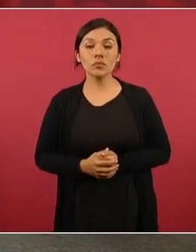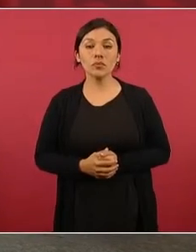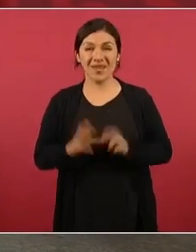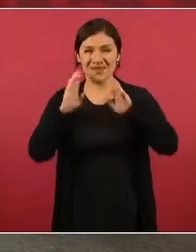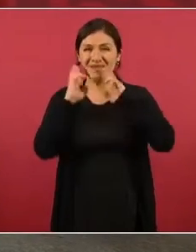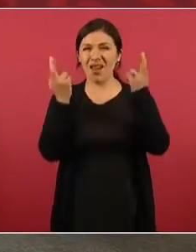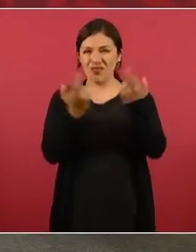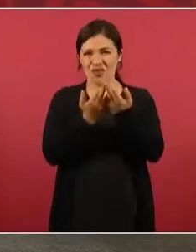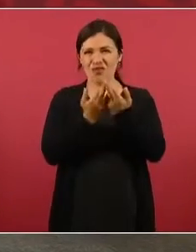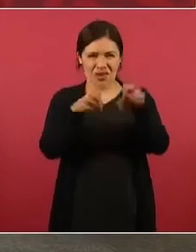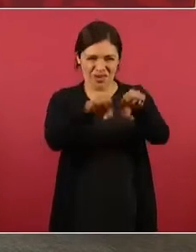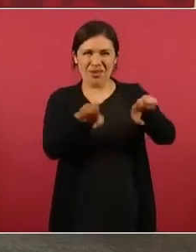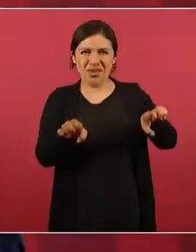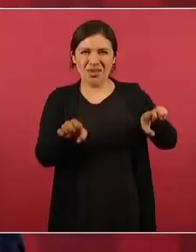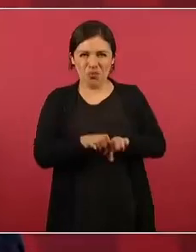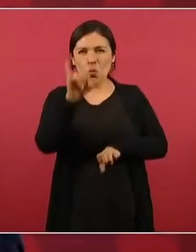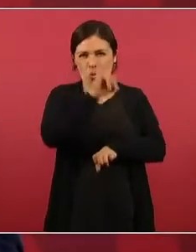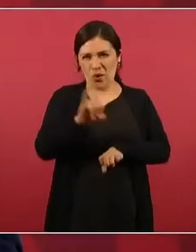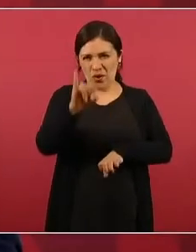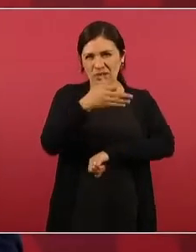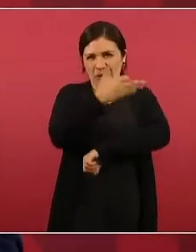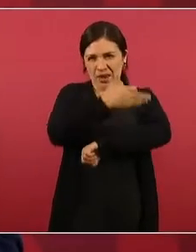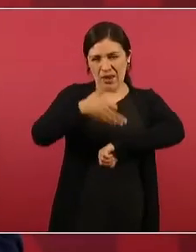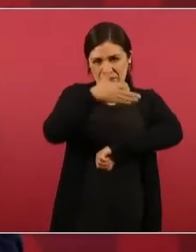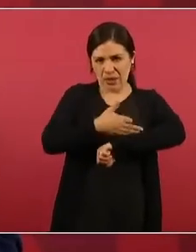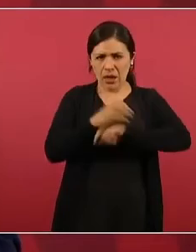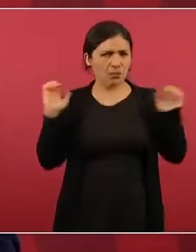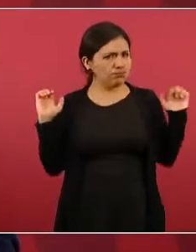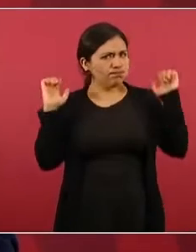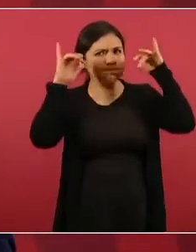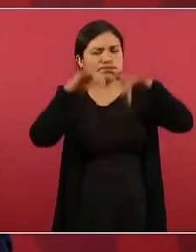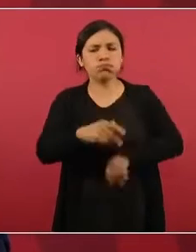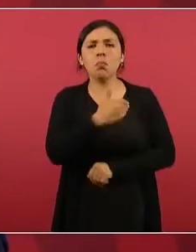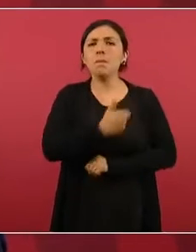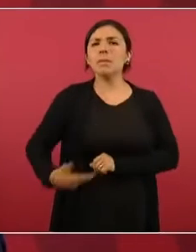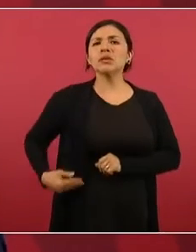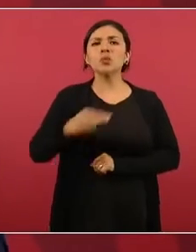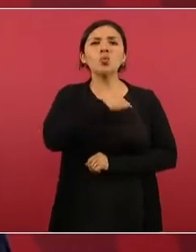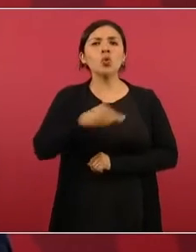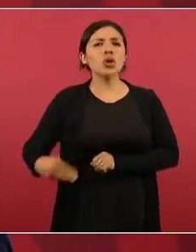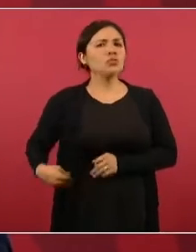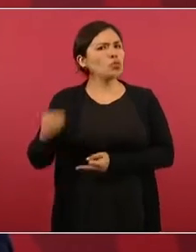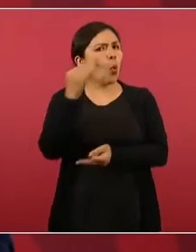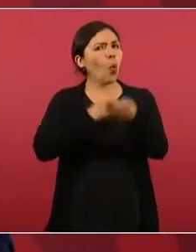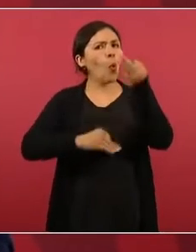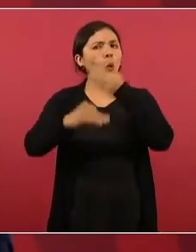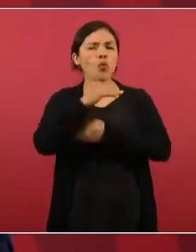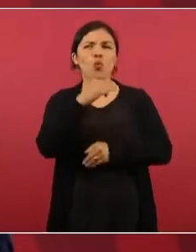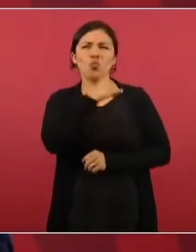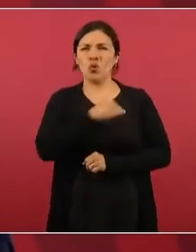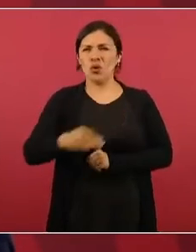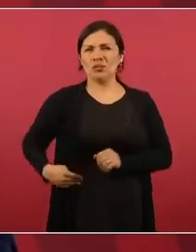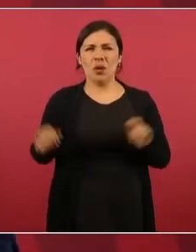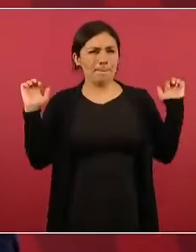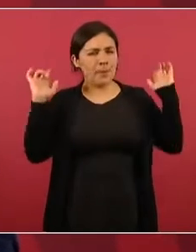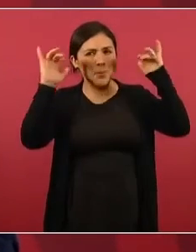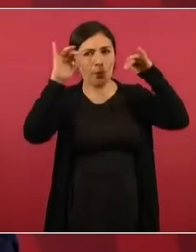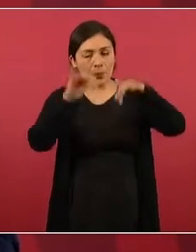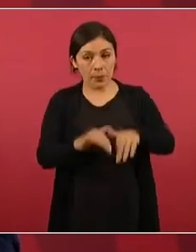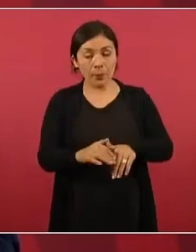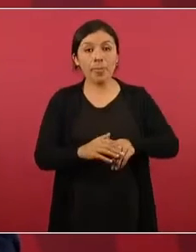reunión de gabinete del jueves van a estar todos los presidentes municipales de los municipios